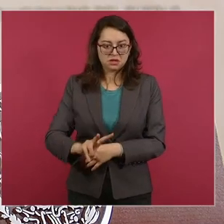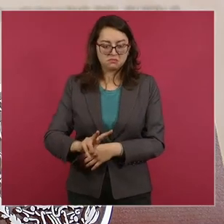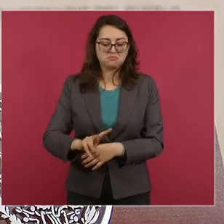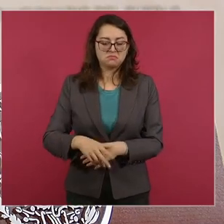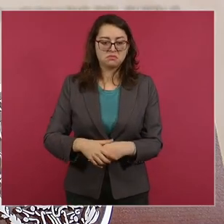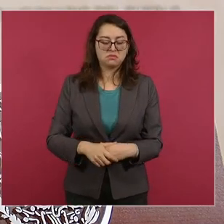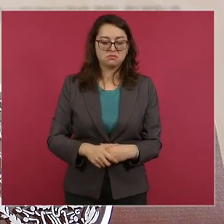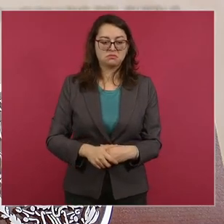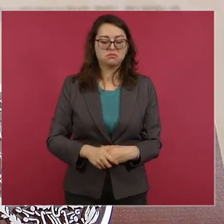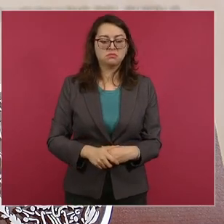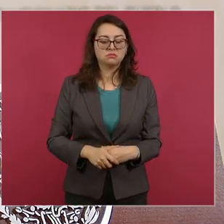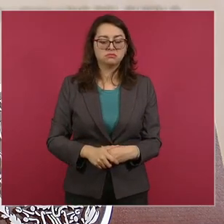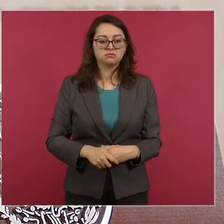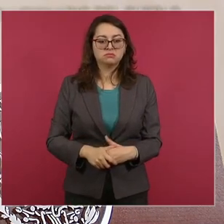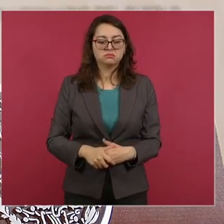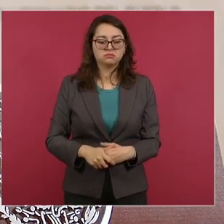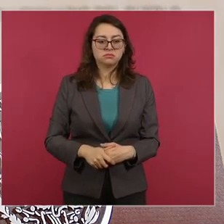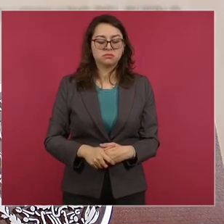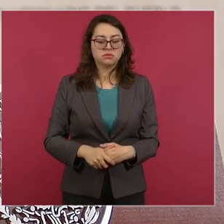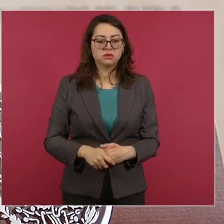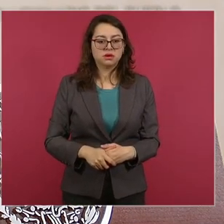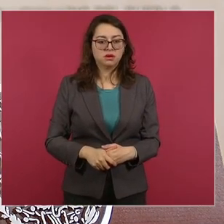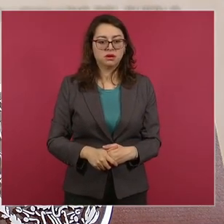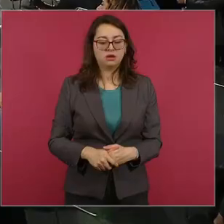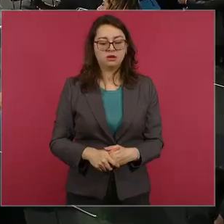estoy seguro que no va a